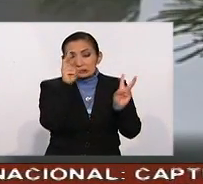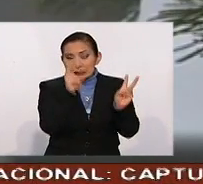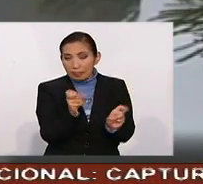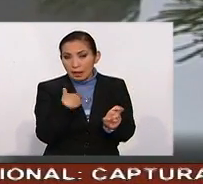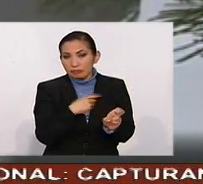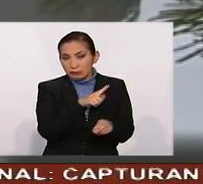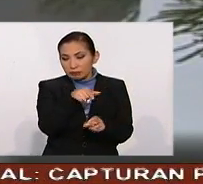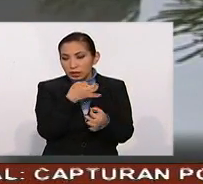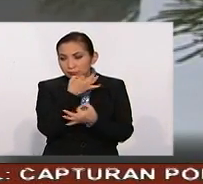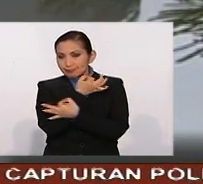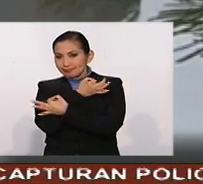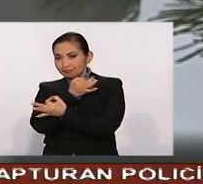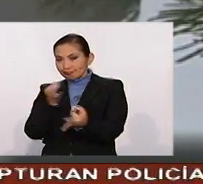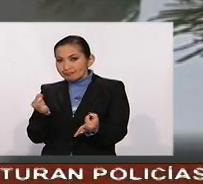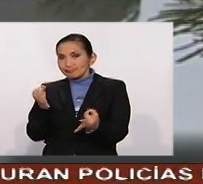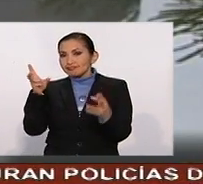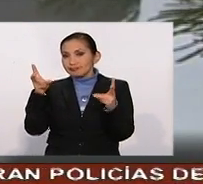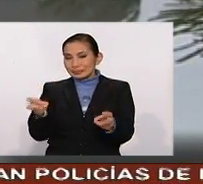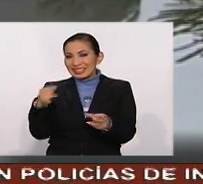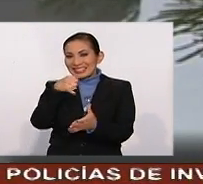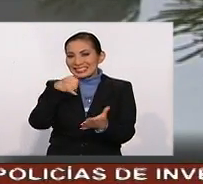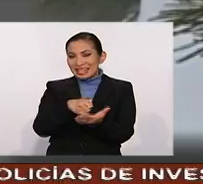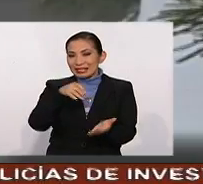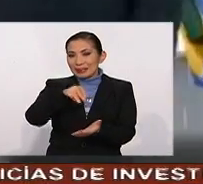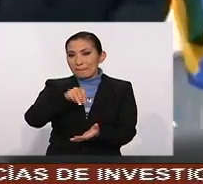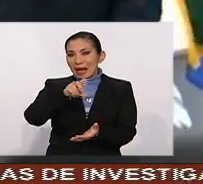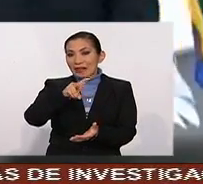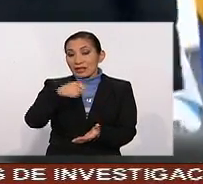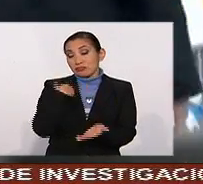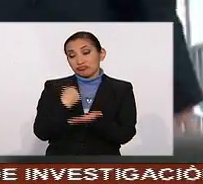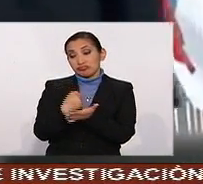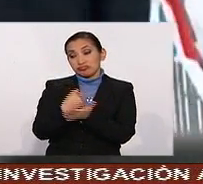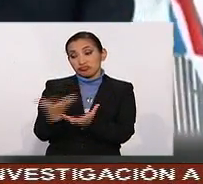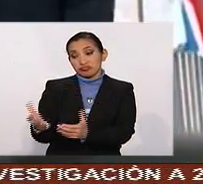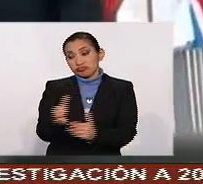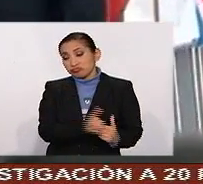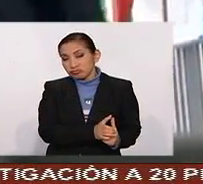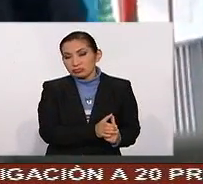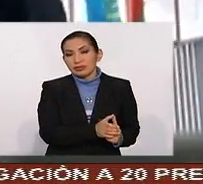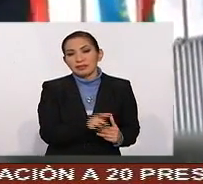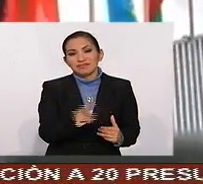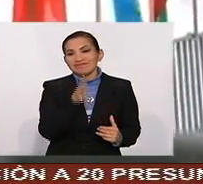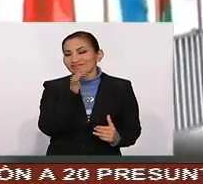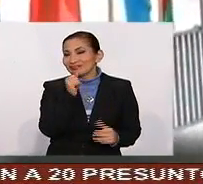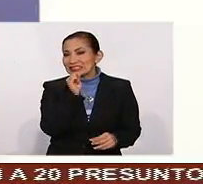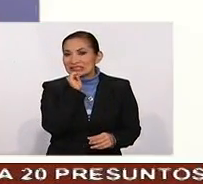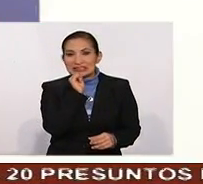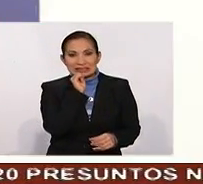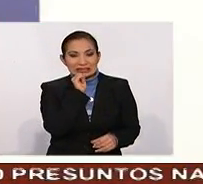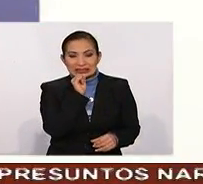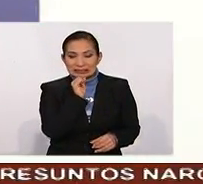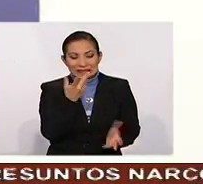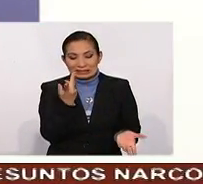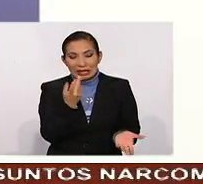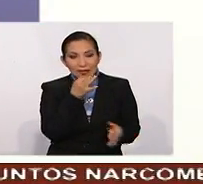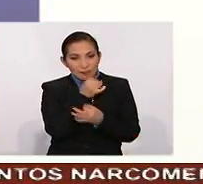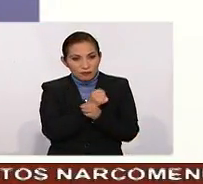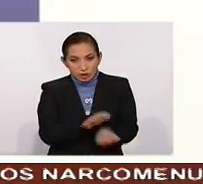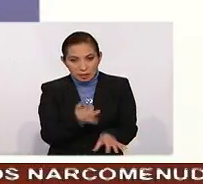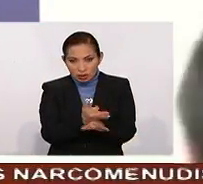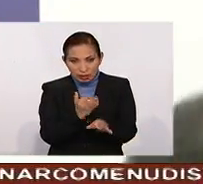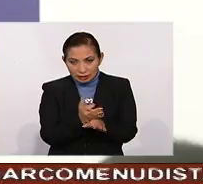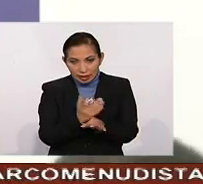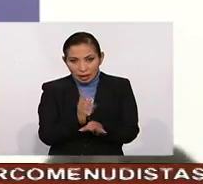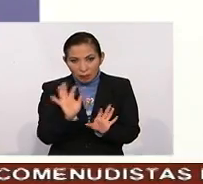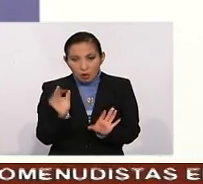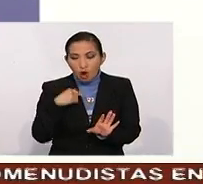que iba a salir, el tema de las Islas Malvinas, la reclamación. La verdad es que no te podría informar en este momento, estoy